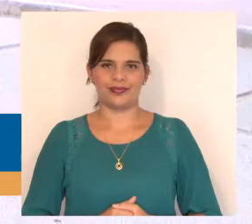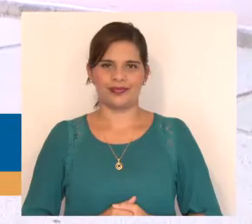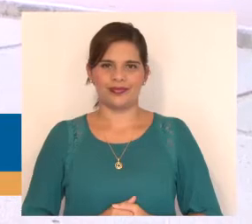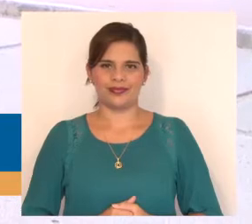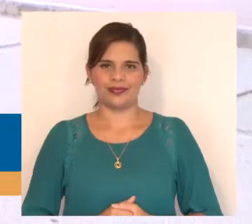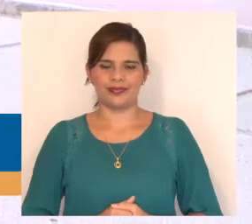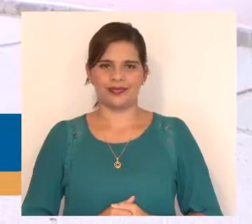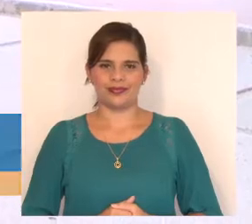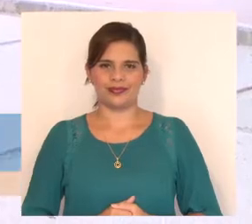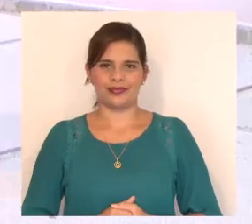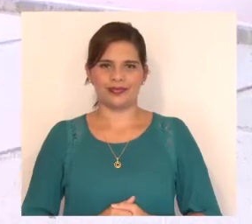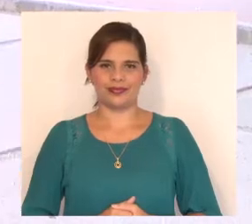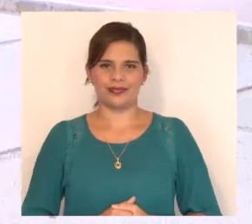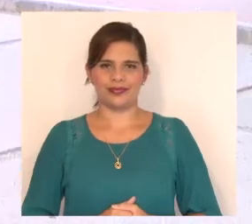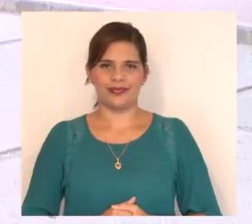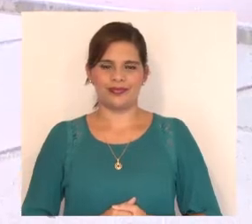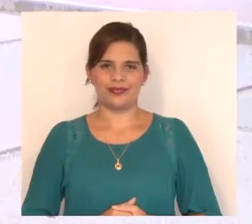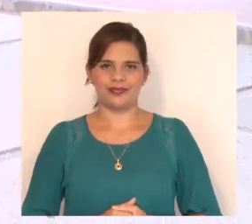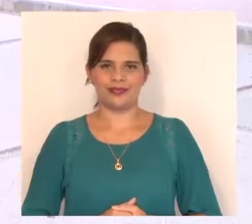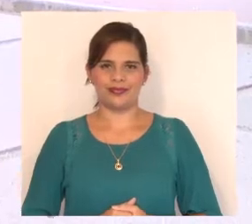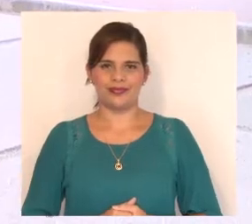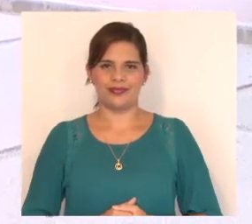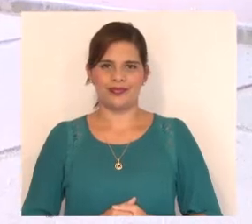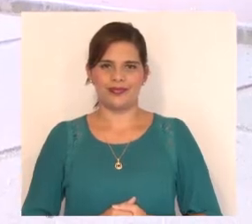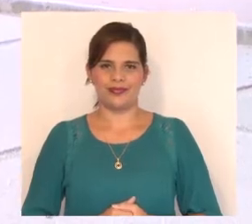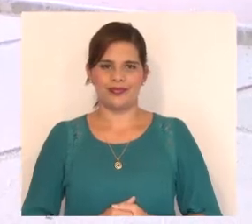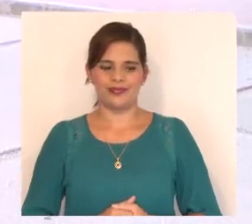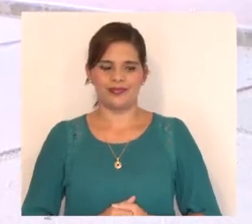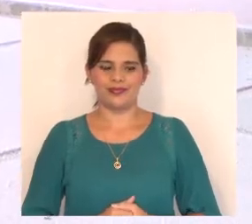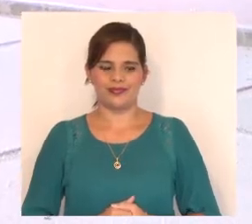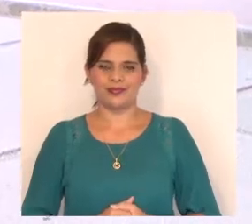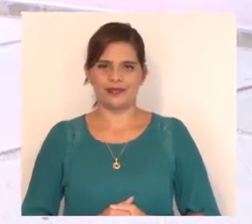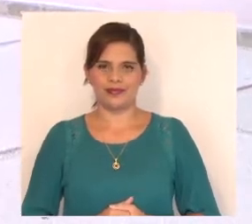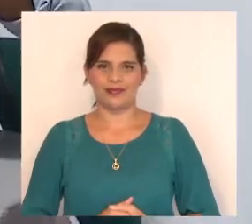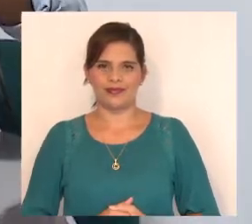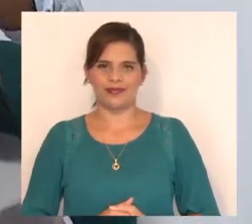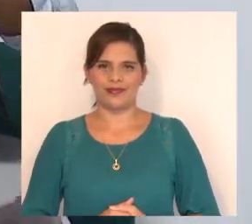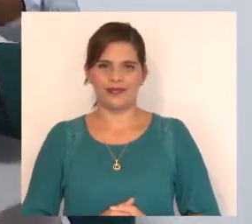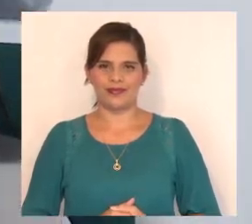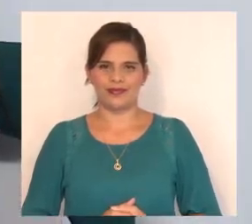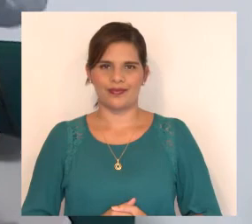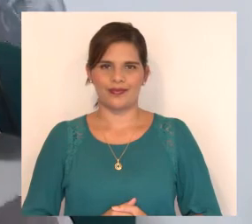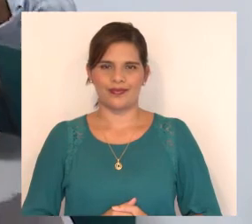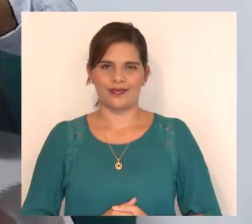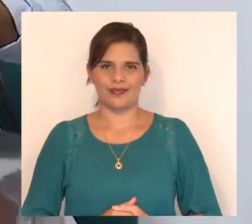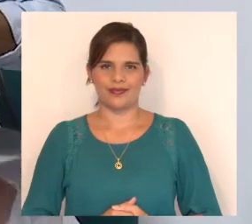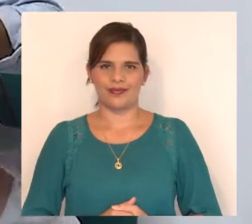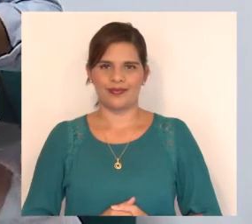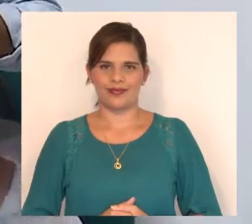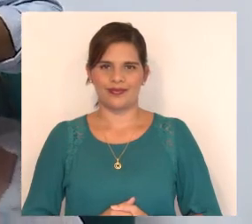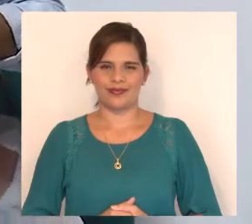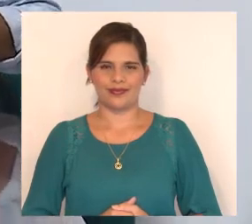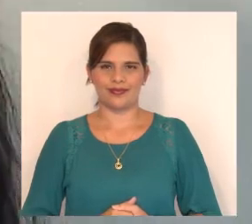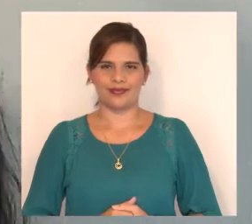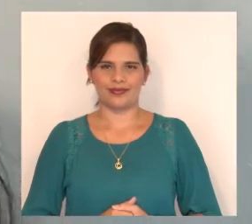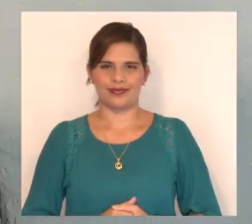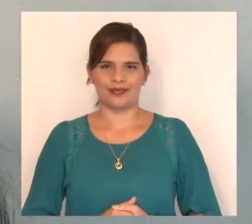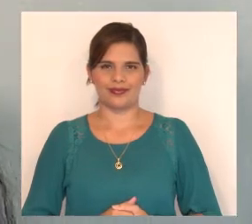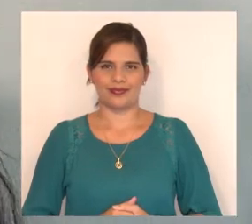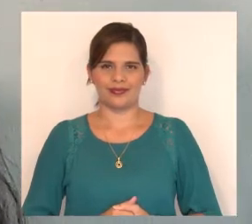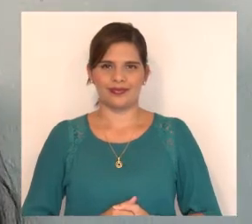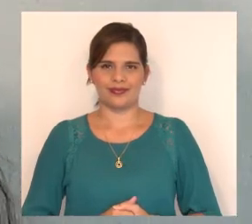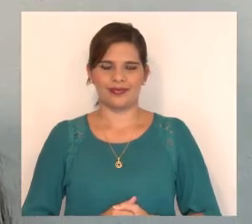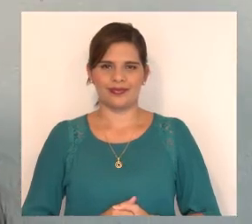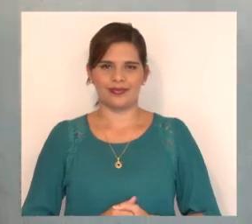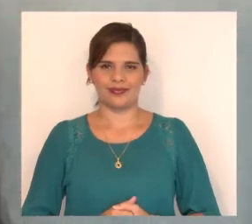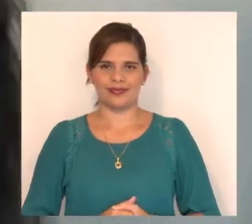para nosotros el rector Pablo Vera, han sido muy buenos, la verdad. Uno de ellos, por lo menos, el hecho de que baje el